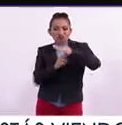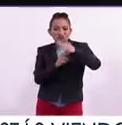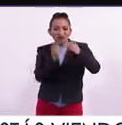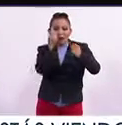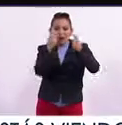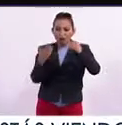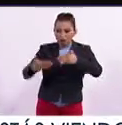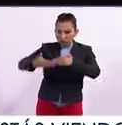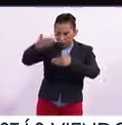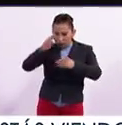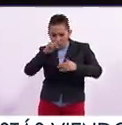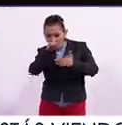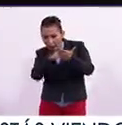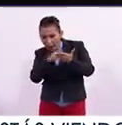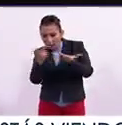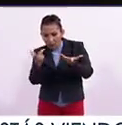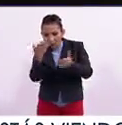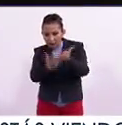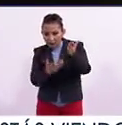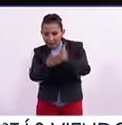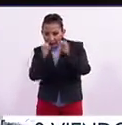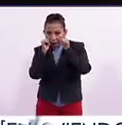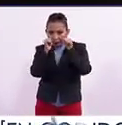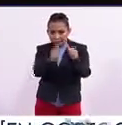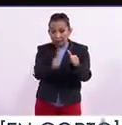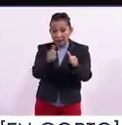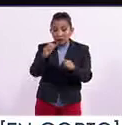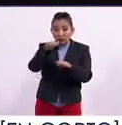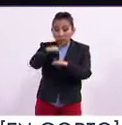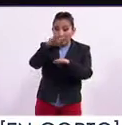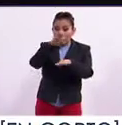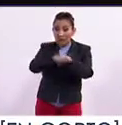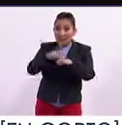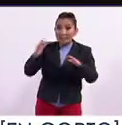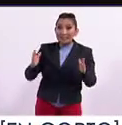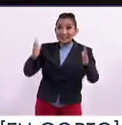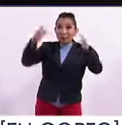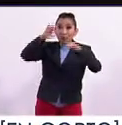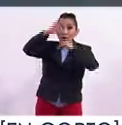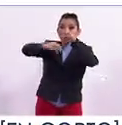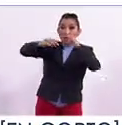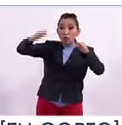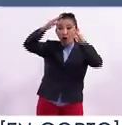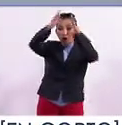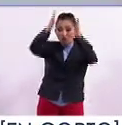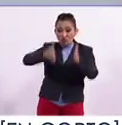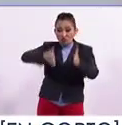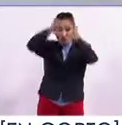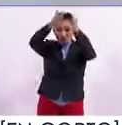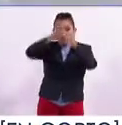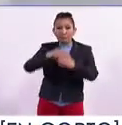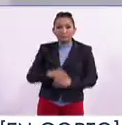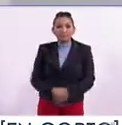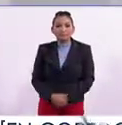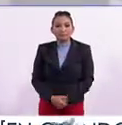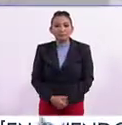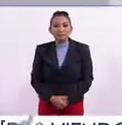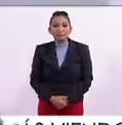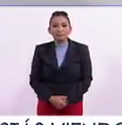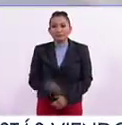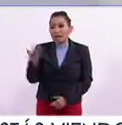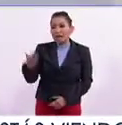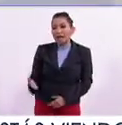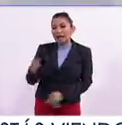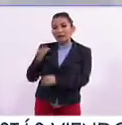se atacaron, sobre todo la parte de campanarios, torres, etcétera, ¿no? En las investigaciones de